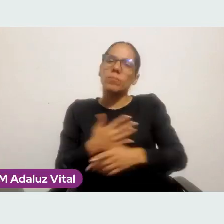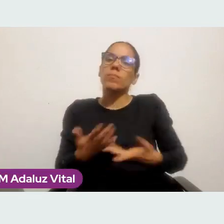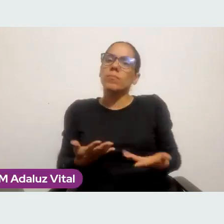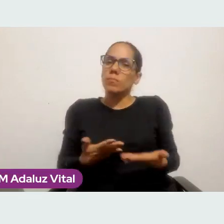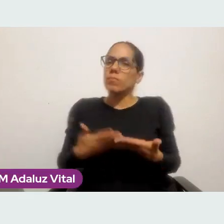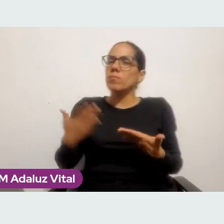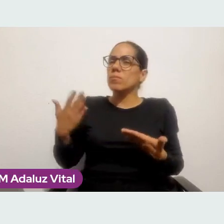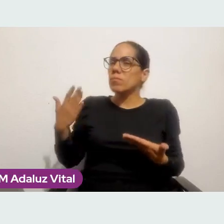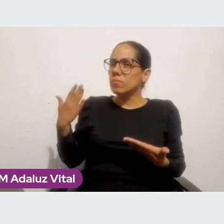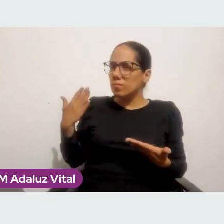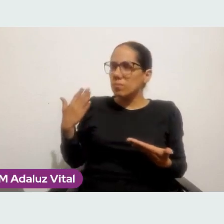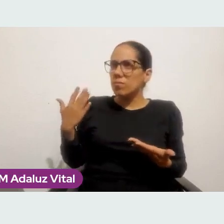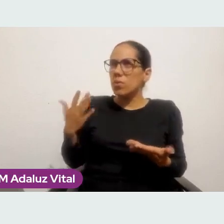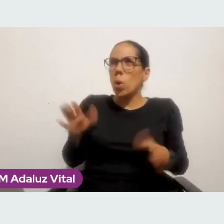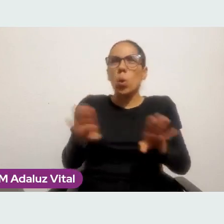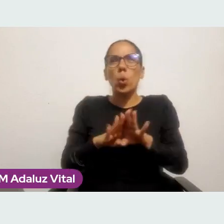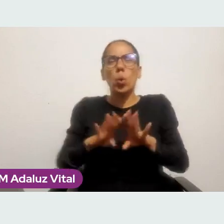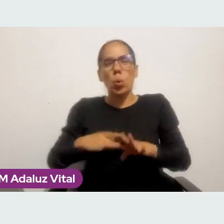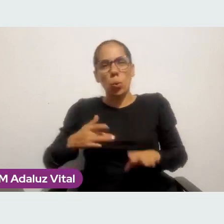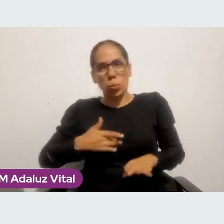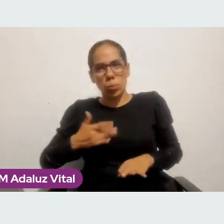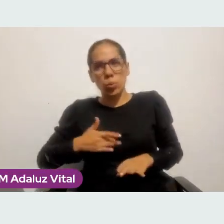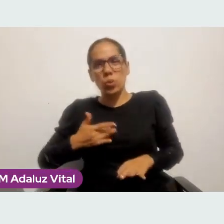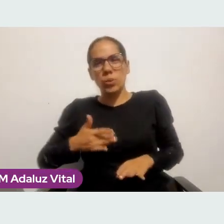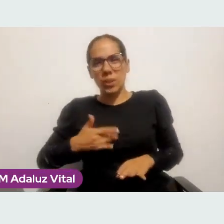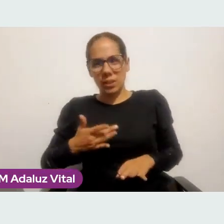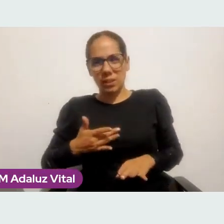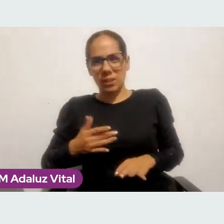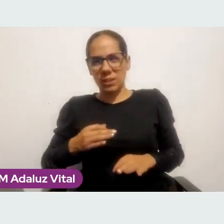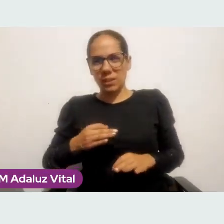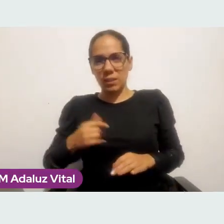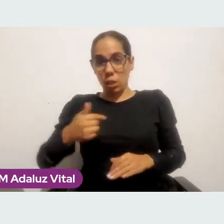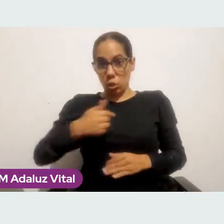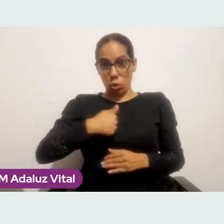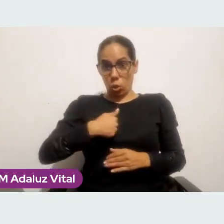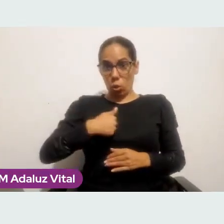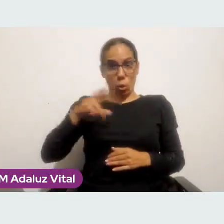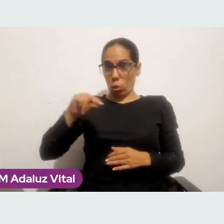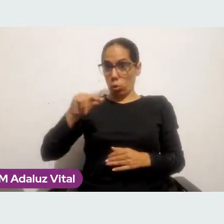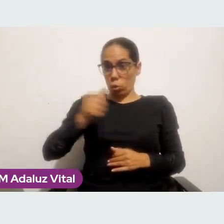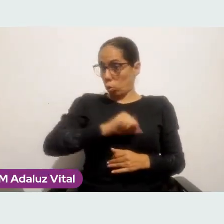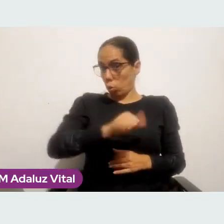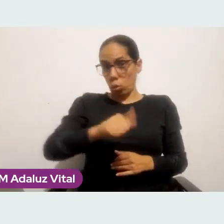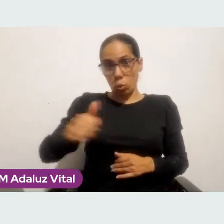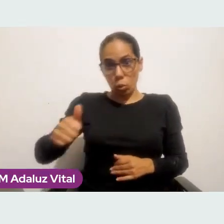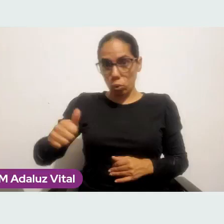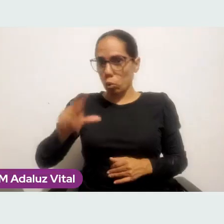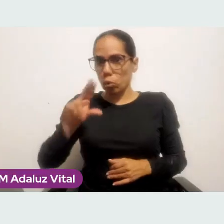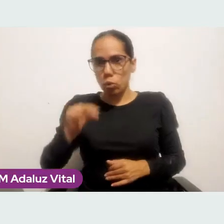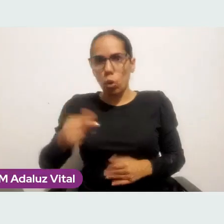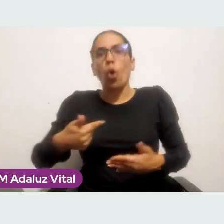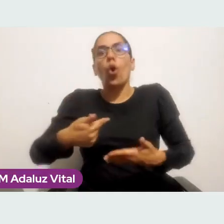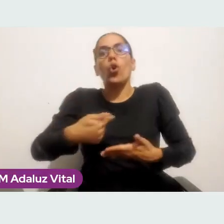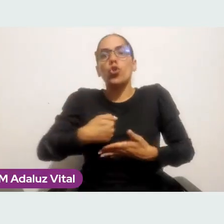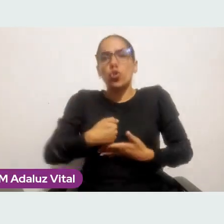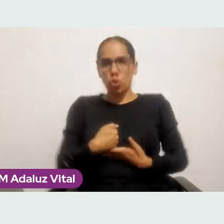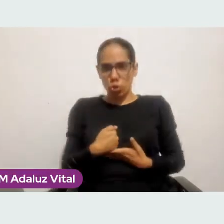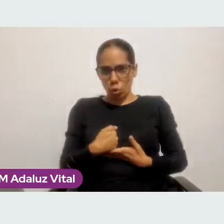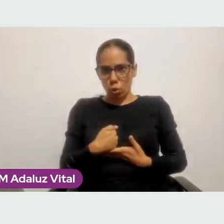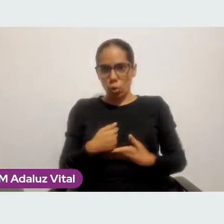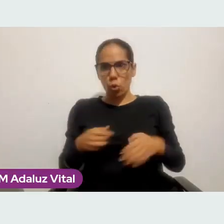bien, y no para hacer sentir bien a los demás, que esa es otra de las cosas que también es muy importante,